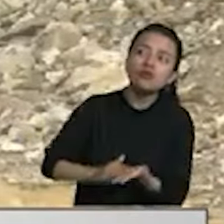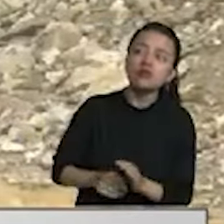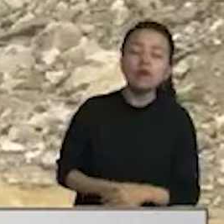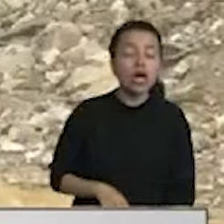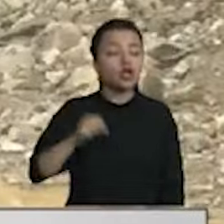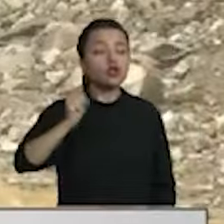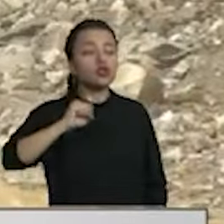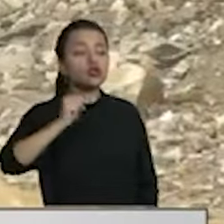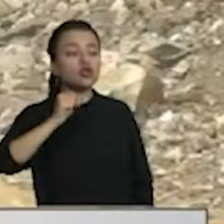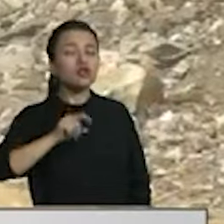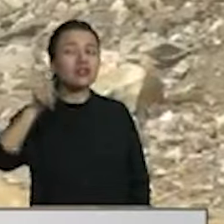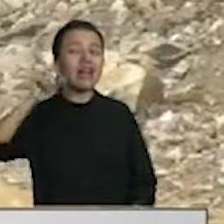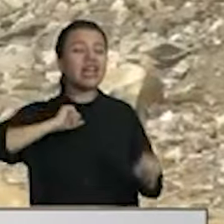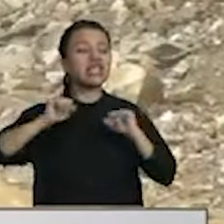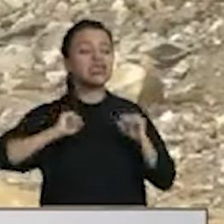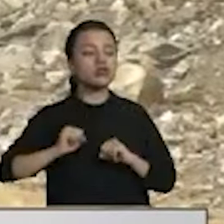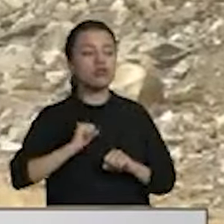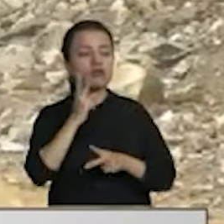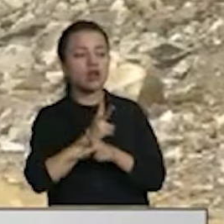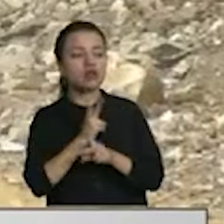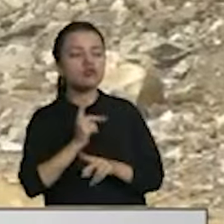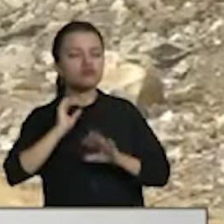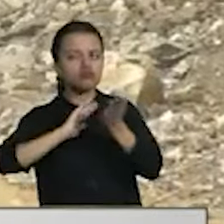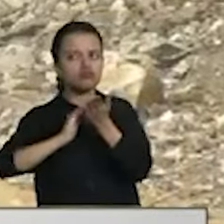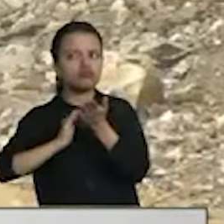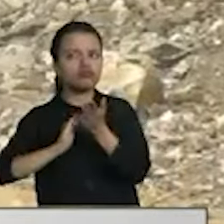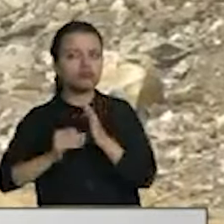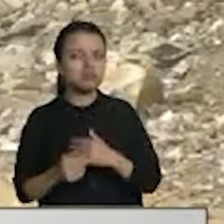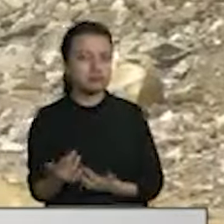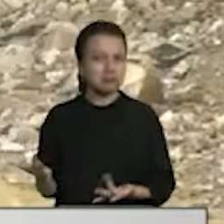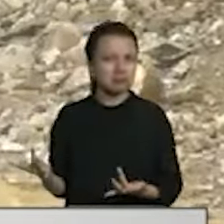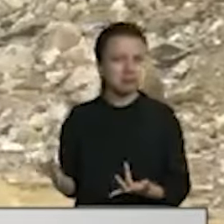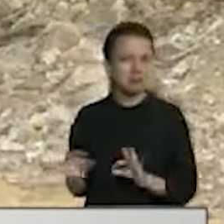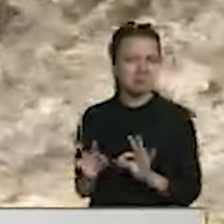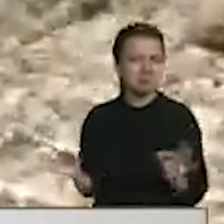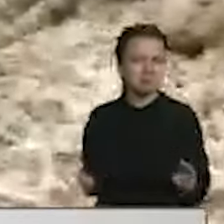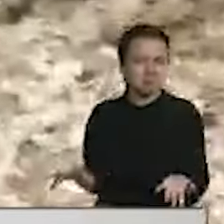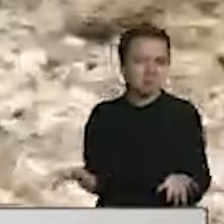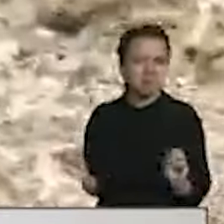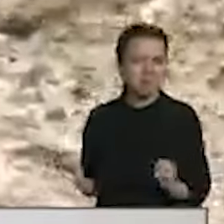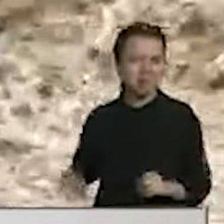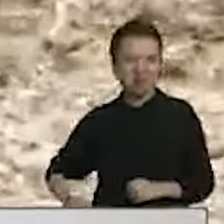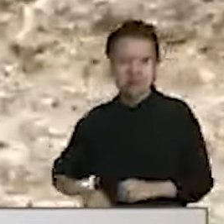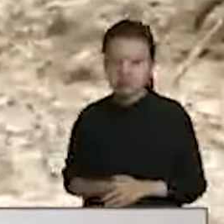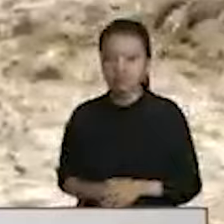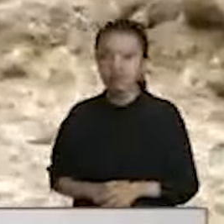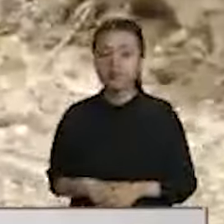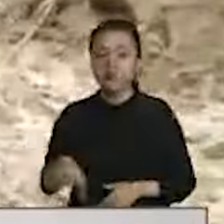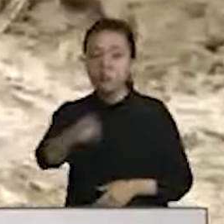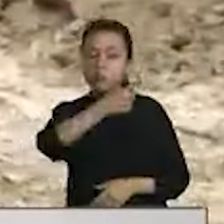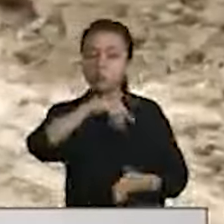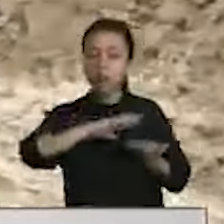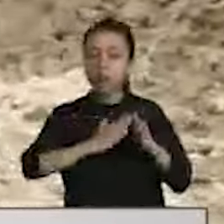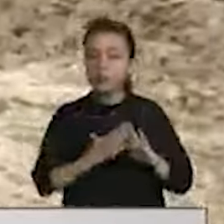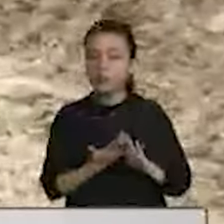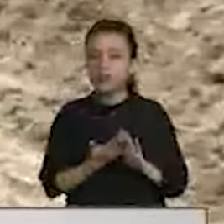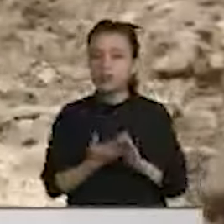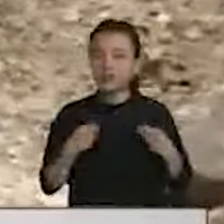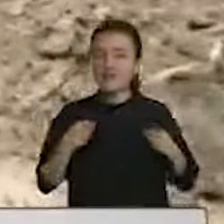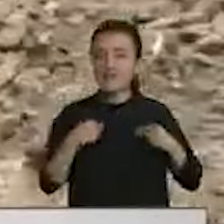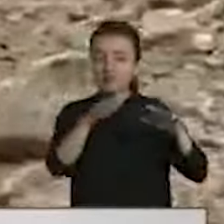la alerta en gestión de riesgo, pero hasta ahora no había solución. Los habitantes de esta región que hace parte